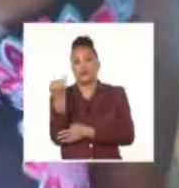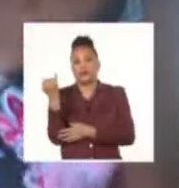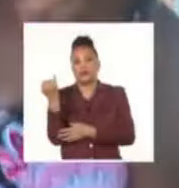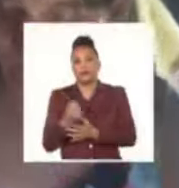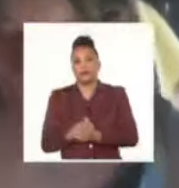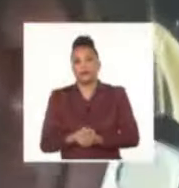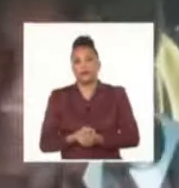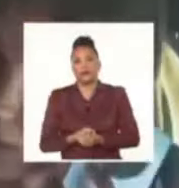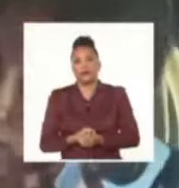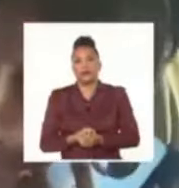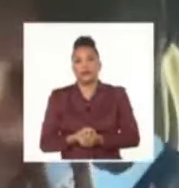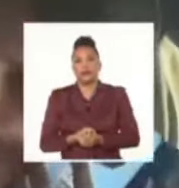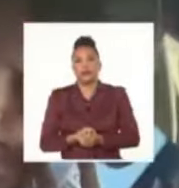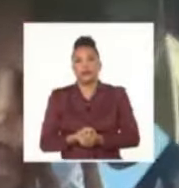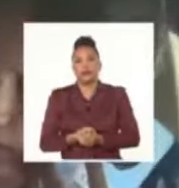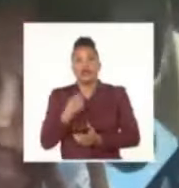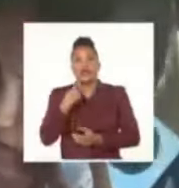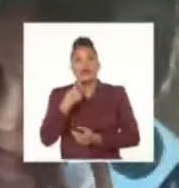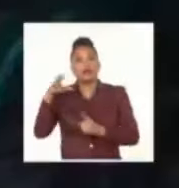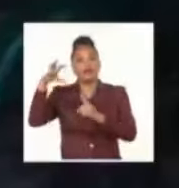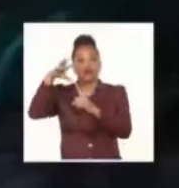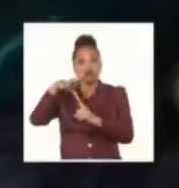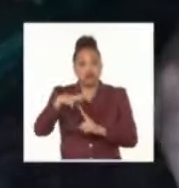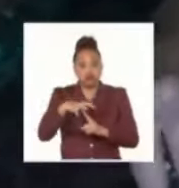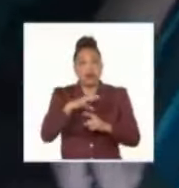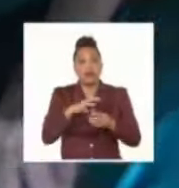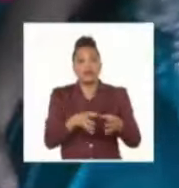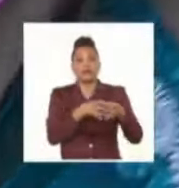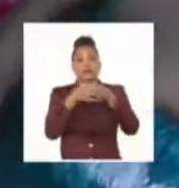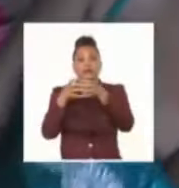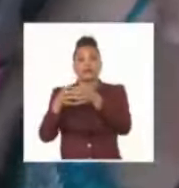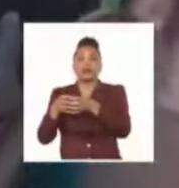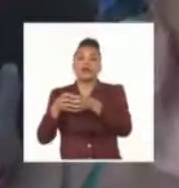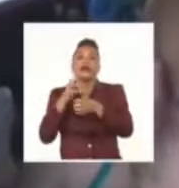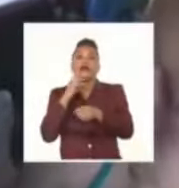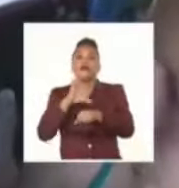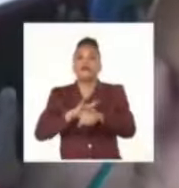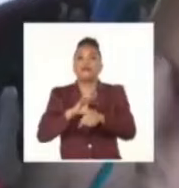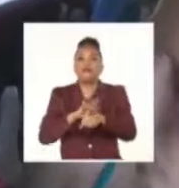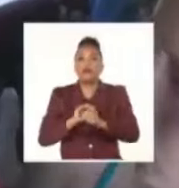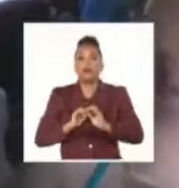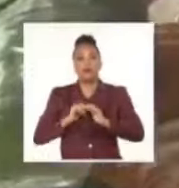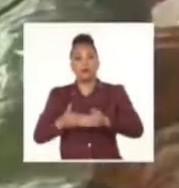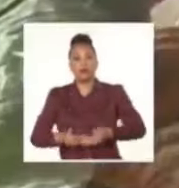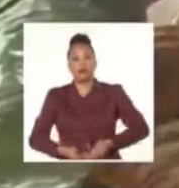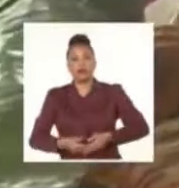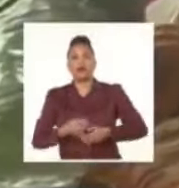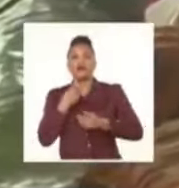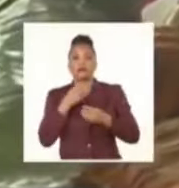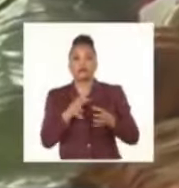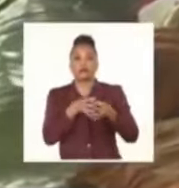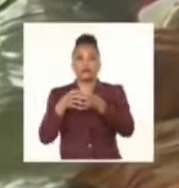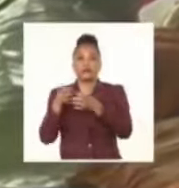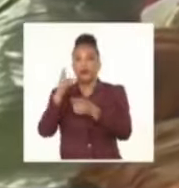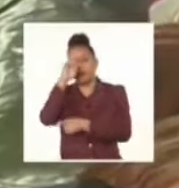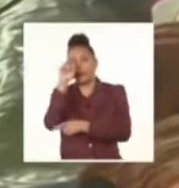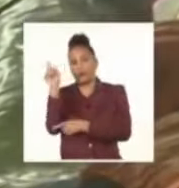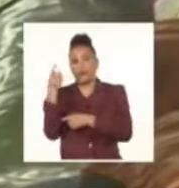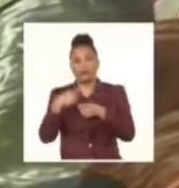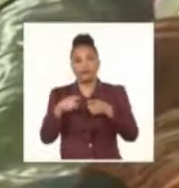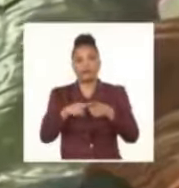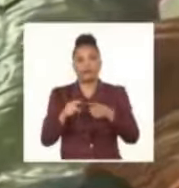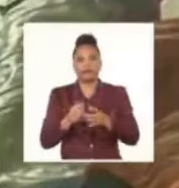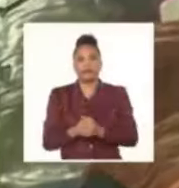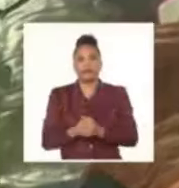se trasladaron embarazadas y enfermos que requerían mayor atención médica. Al cierre de este reporte, aún se cuantifican los daños y